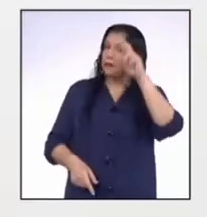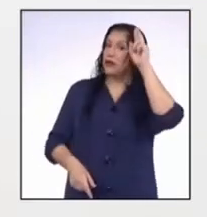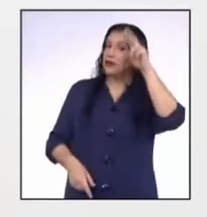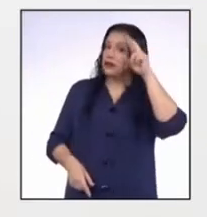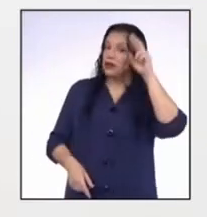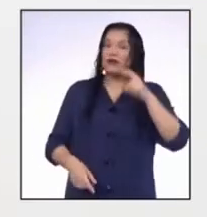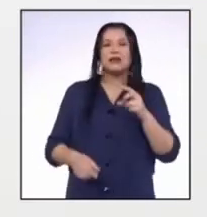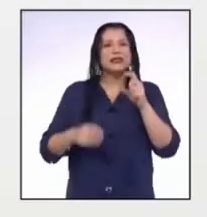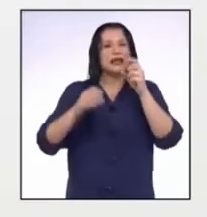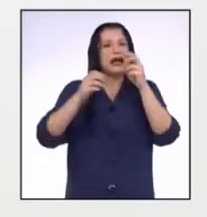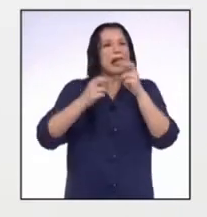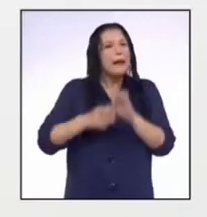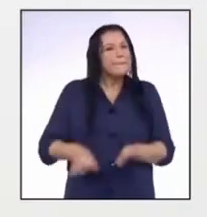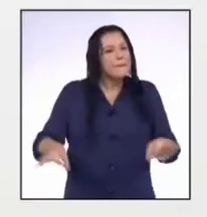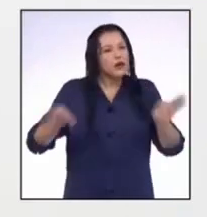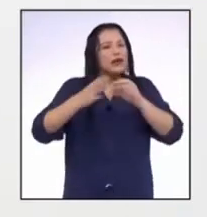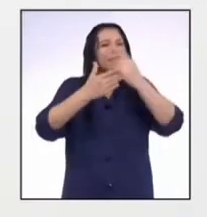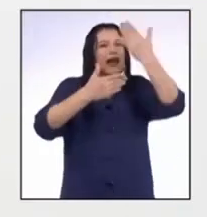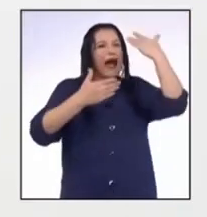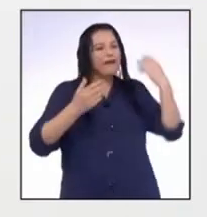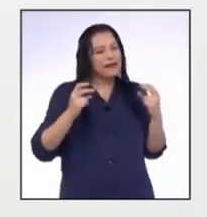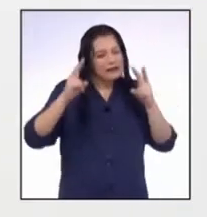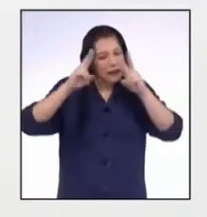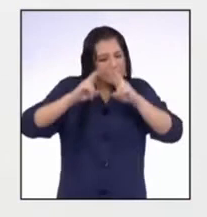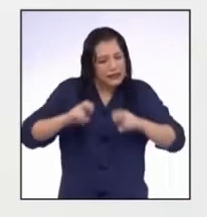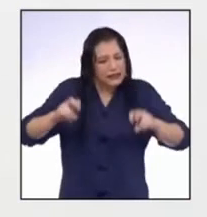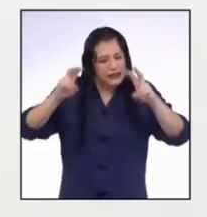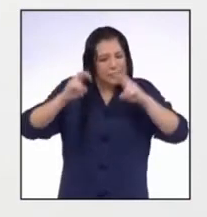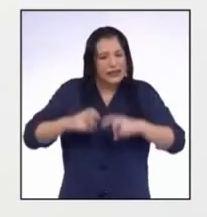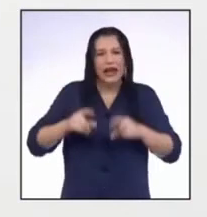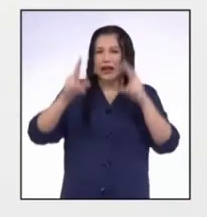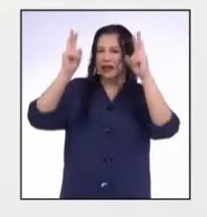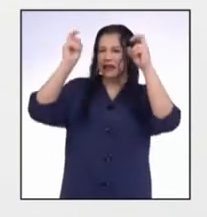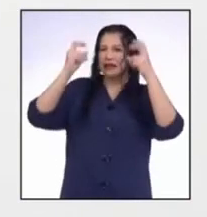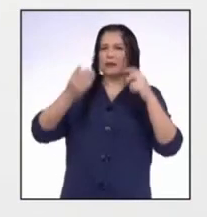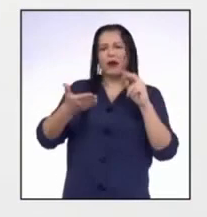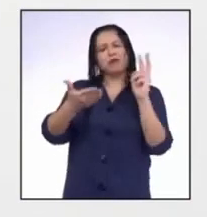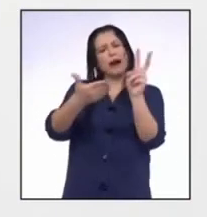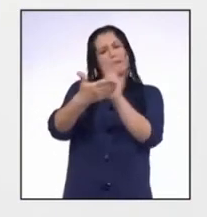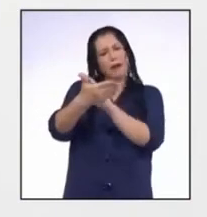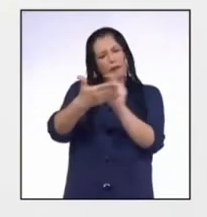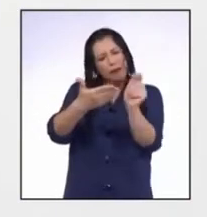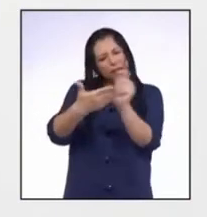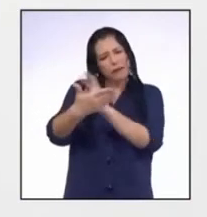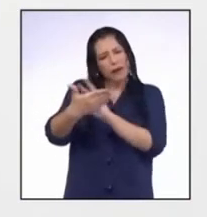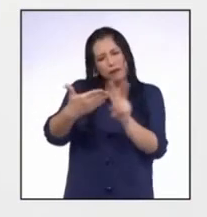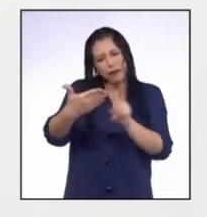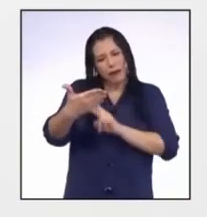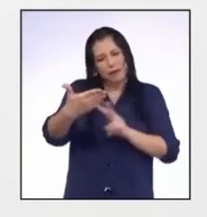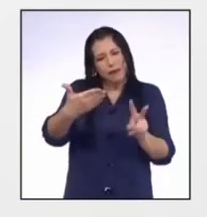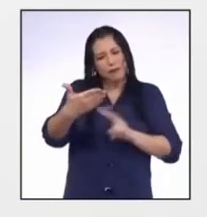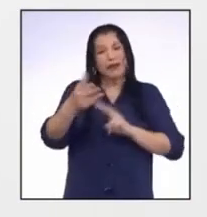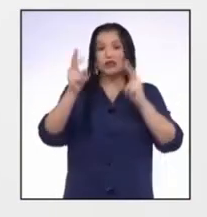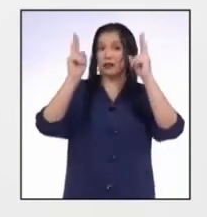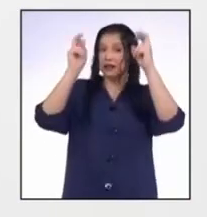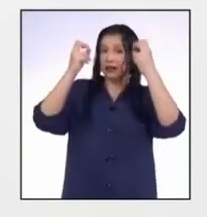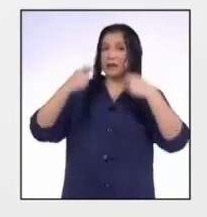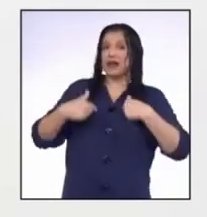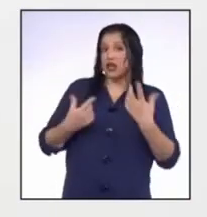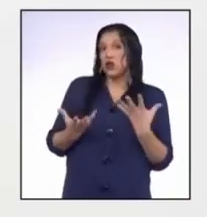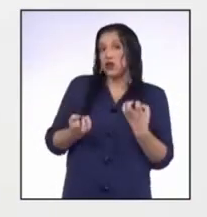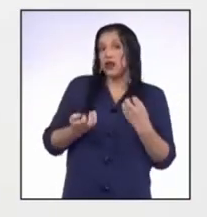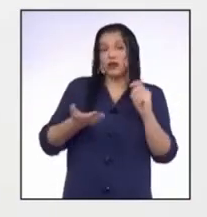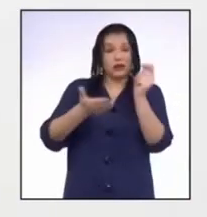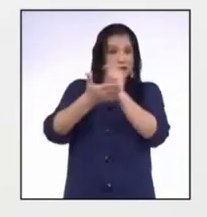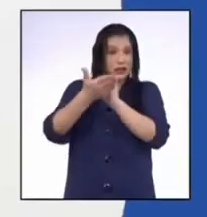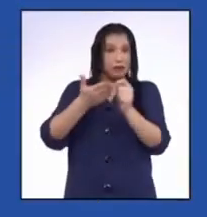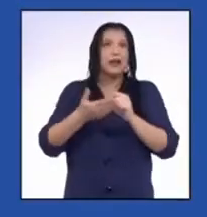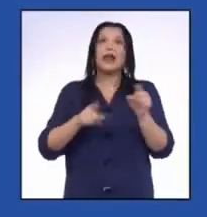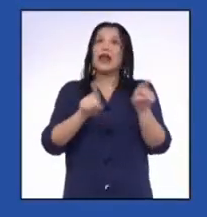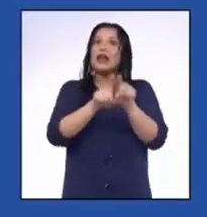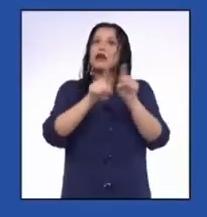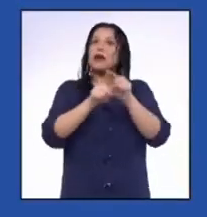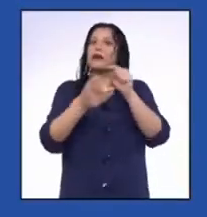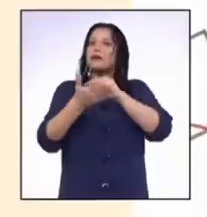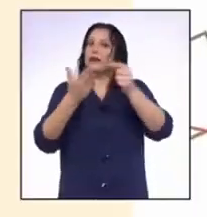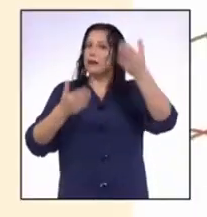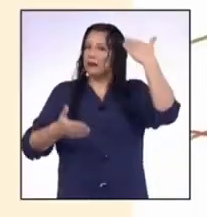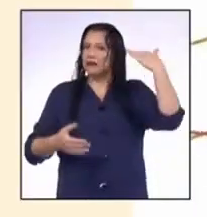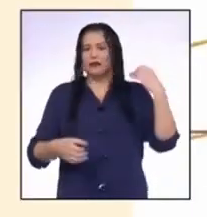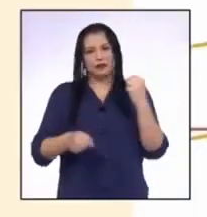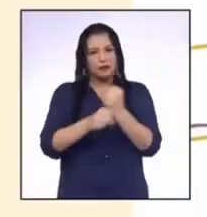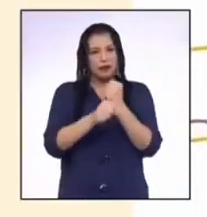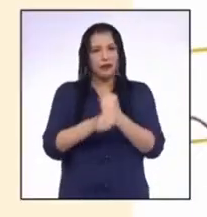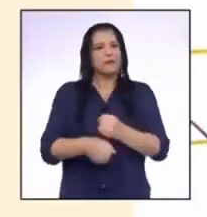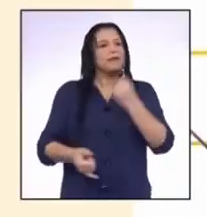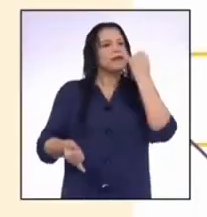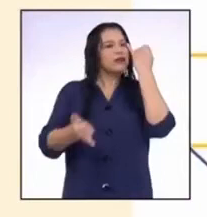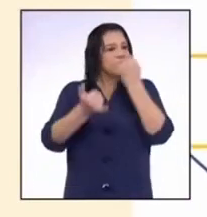importancia realizar una buena investigación o lectura profunda y detallada acerca del tema, como lo hicieron la semana pasada.